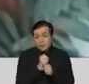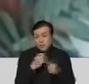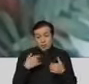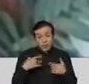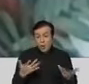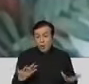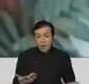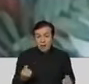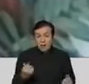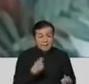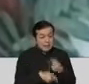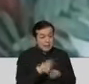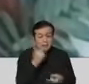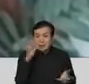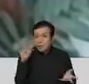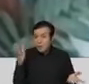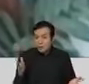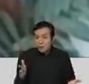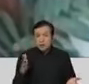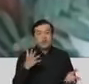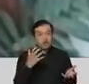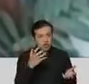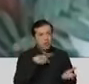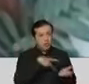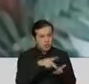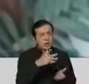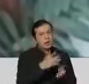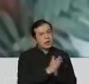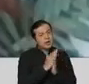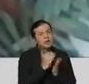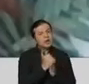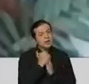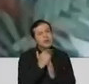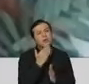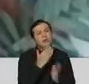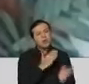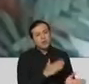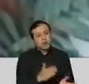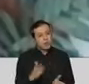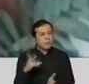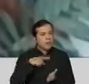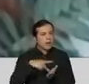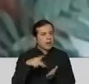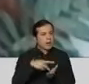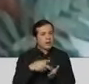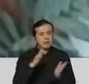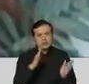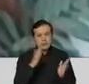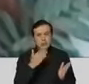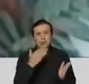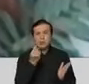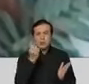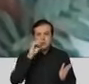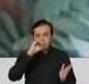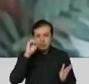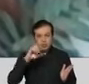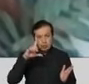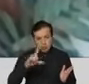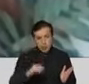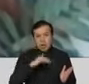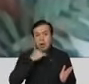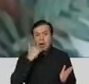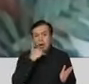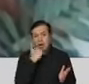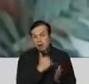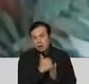se me bajaron las ventas. Pero yo le quiero pagar. Ayúdeme a ver cómo le puedo pagar. Ayúdeme a tener menor interés, ayúdeme a tener algo de